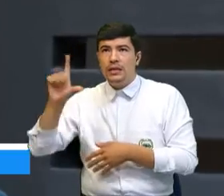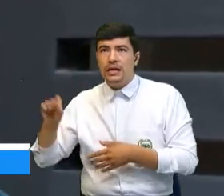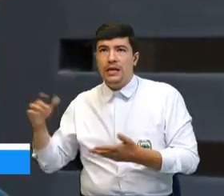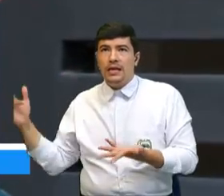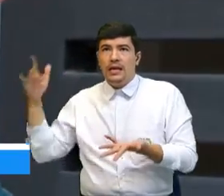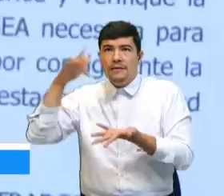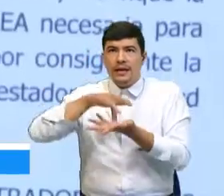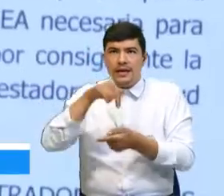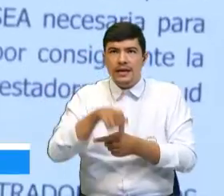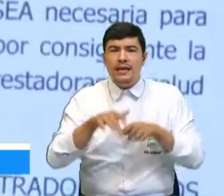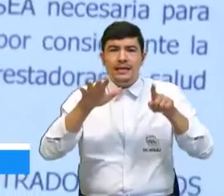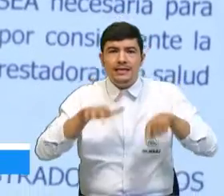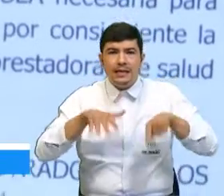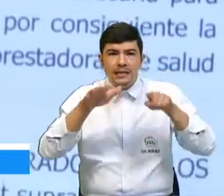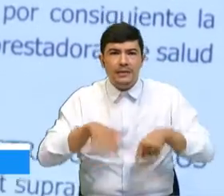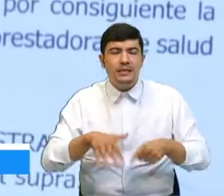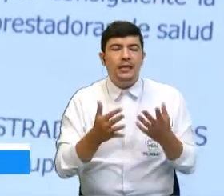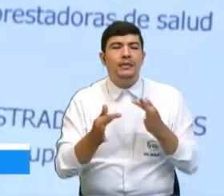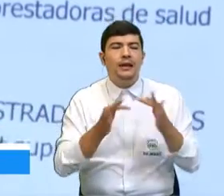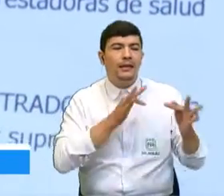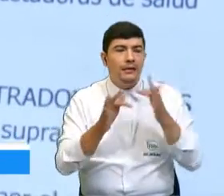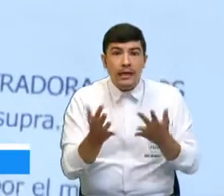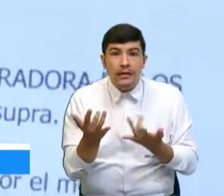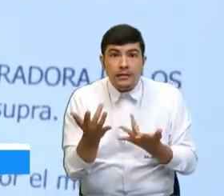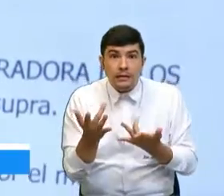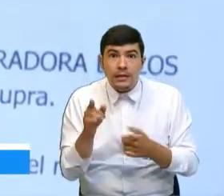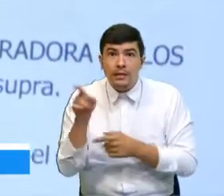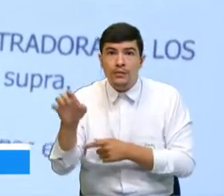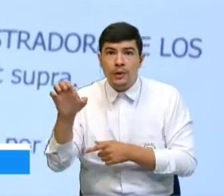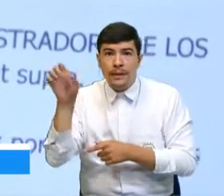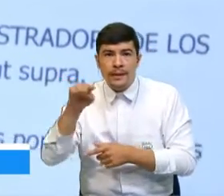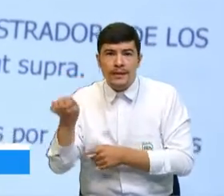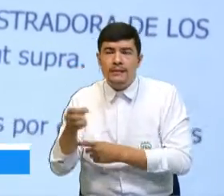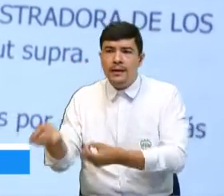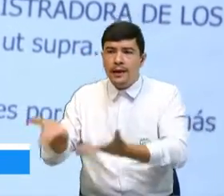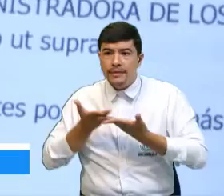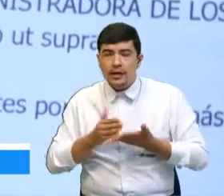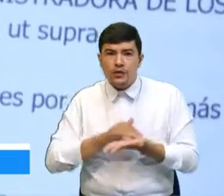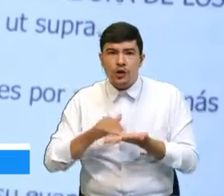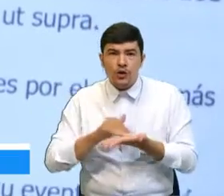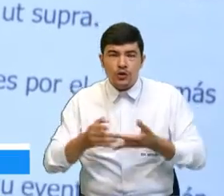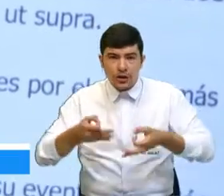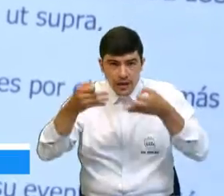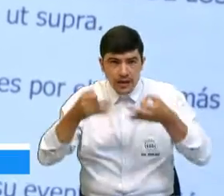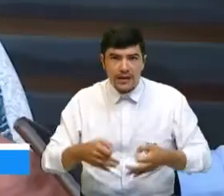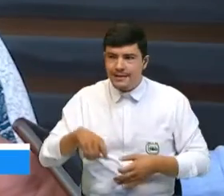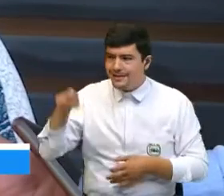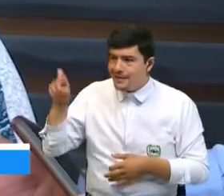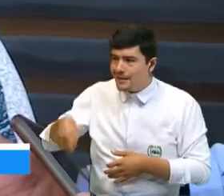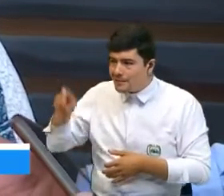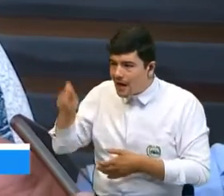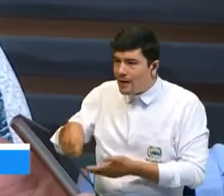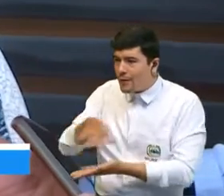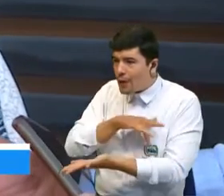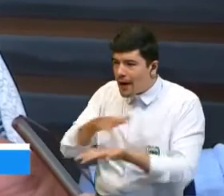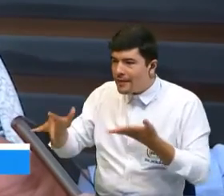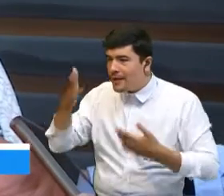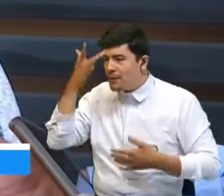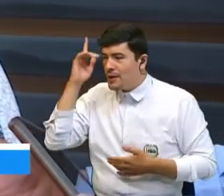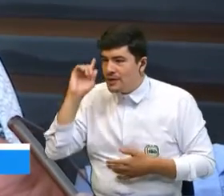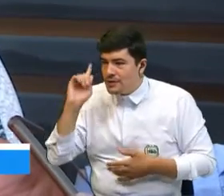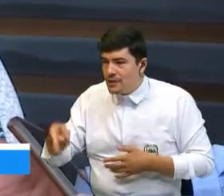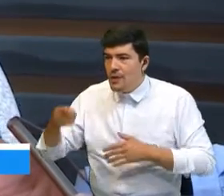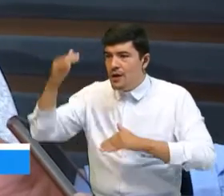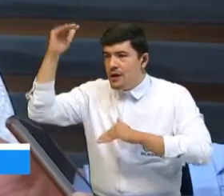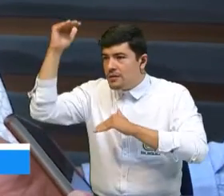Bucaramanga en el tratamiento y a la espera de una solución definitiva. Que es muy necesario, muy urgente, porque él ha estado mucho